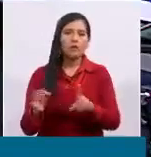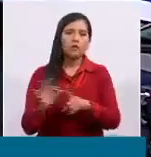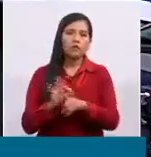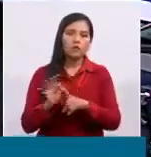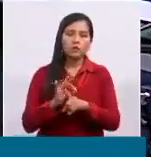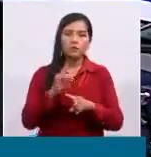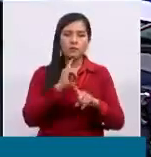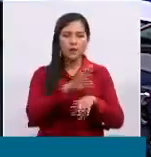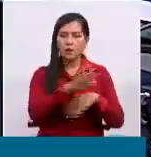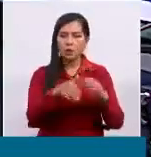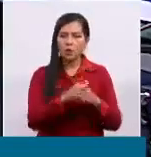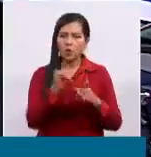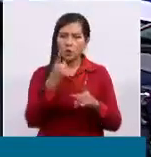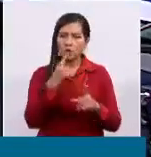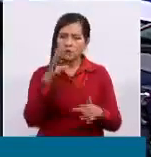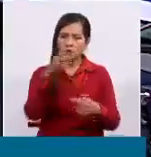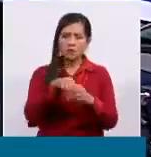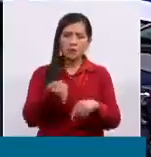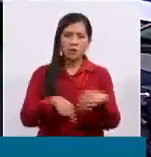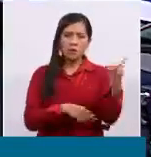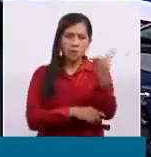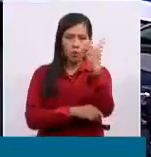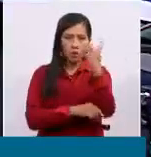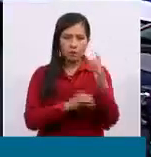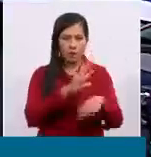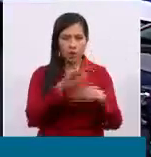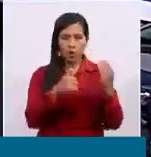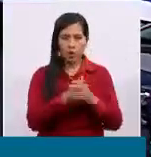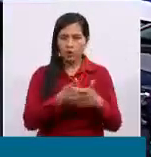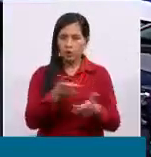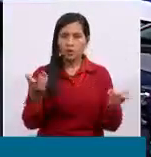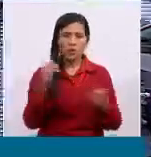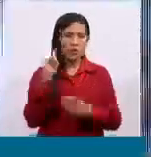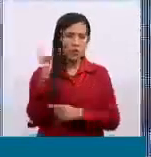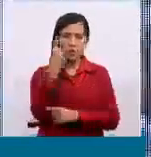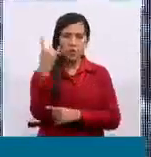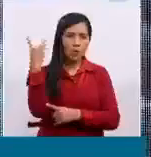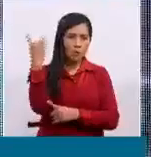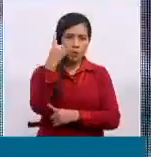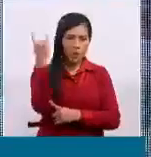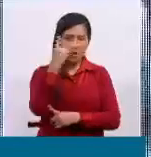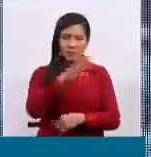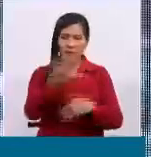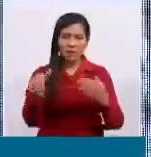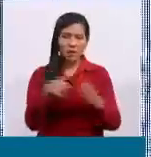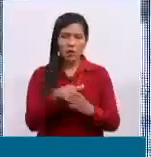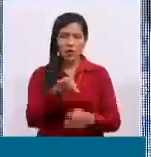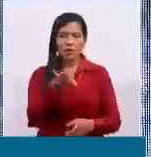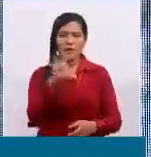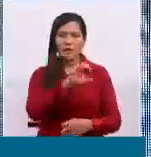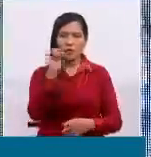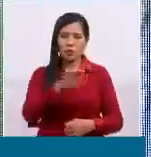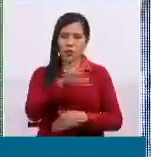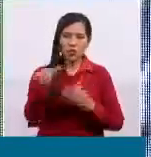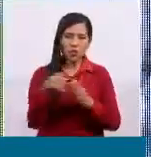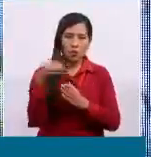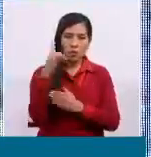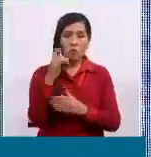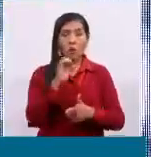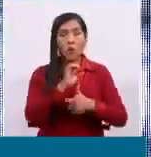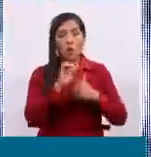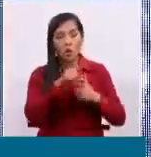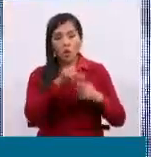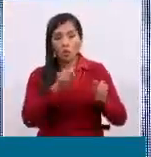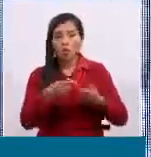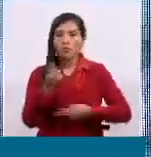exclusivamente para el mercado interno la producción de esta planta para cubrir el 100% de la necesidad, ¿o hay también posibilidades